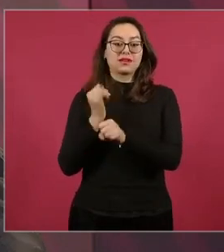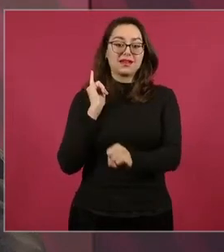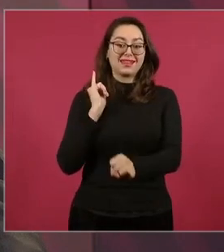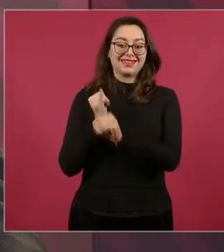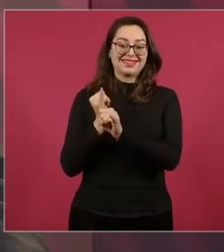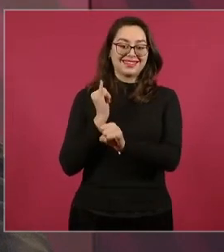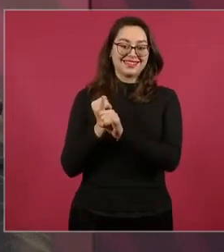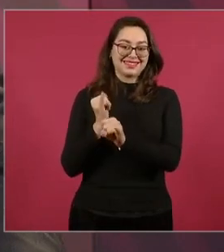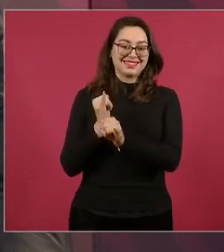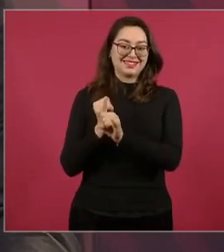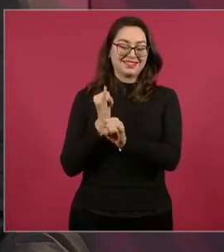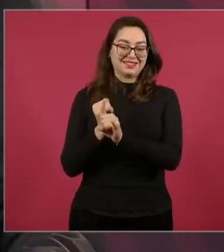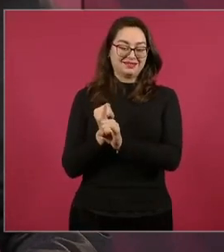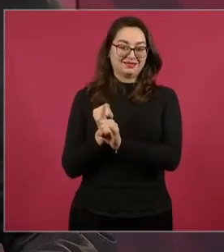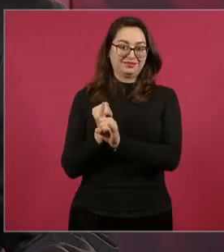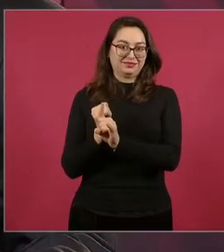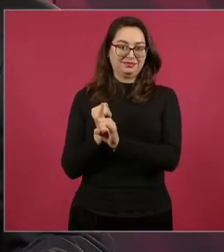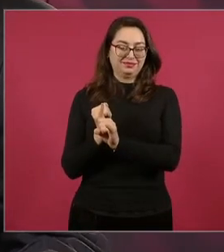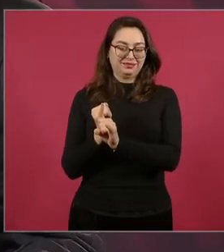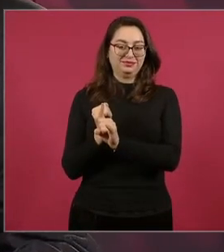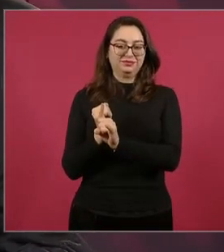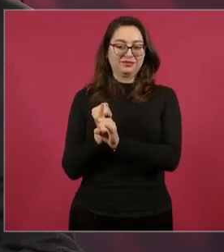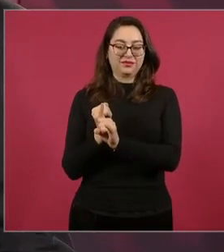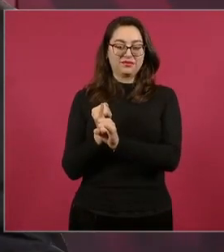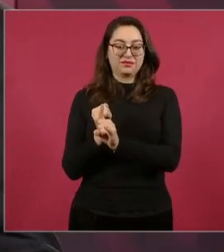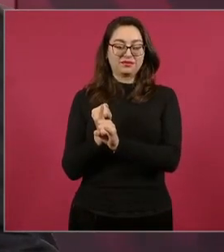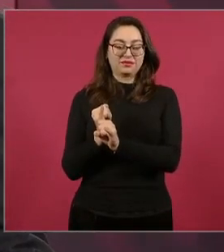Así como la Comisión Federal